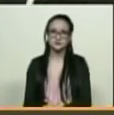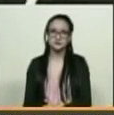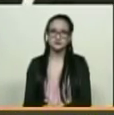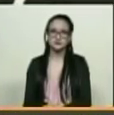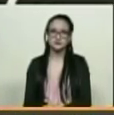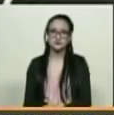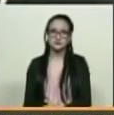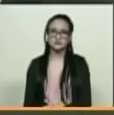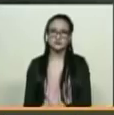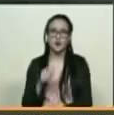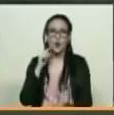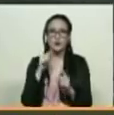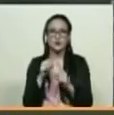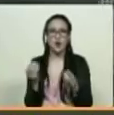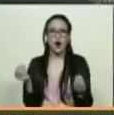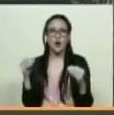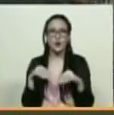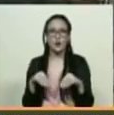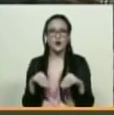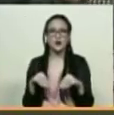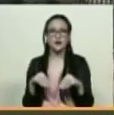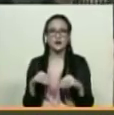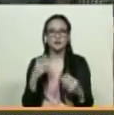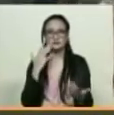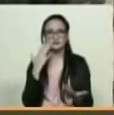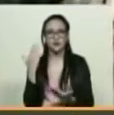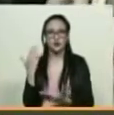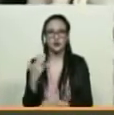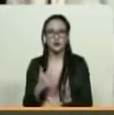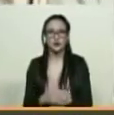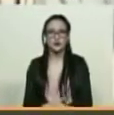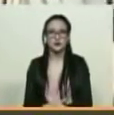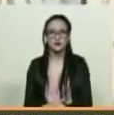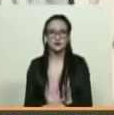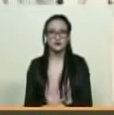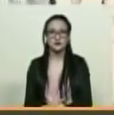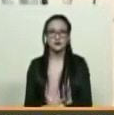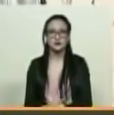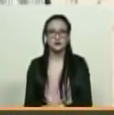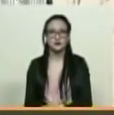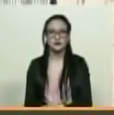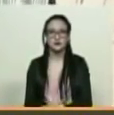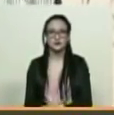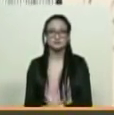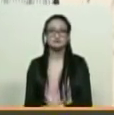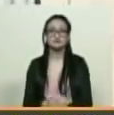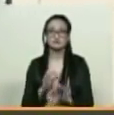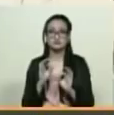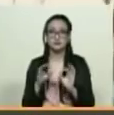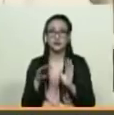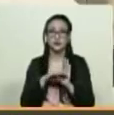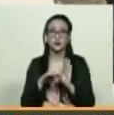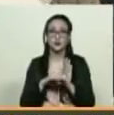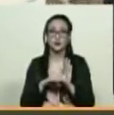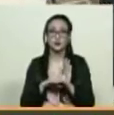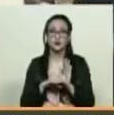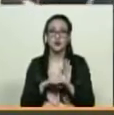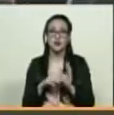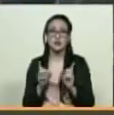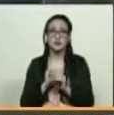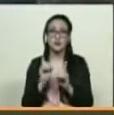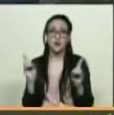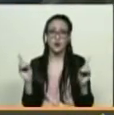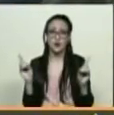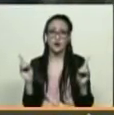objetivos de este acuerdo, nosotros pudimos observar que se tiene previsto la afirmación de las garantías